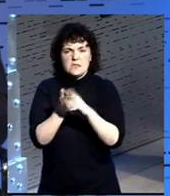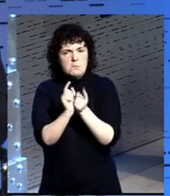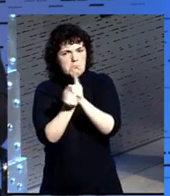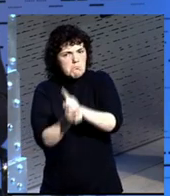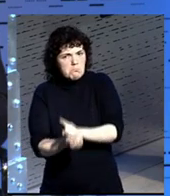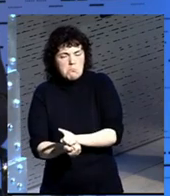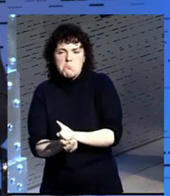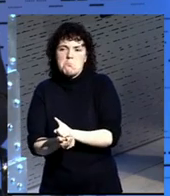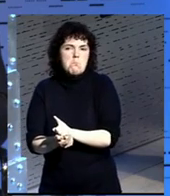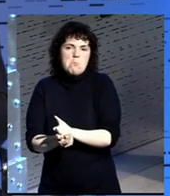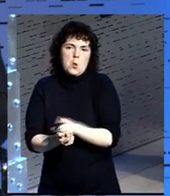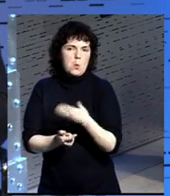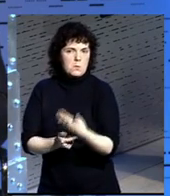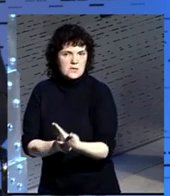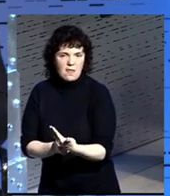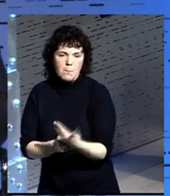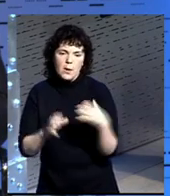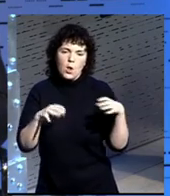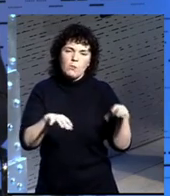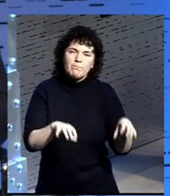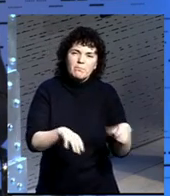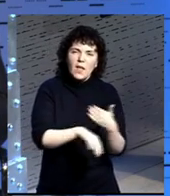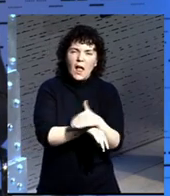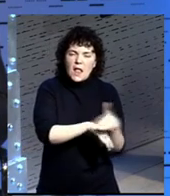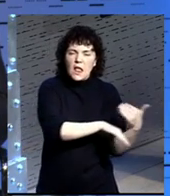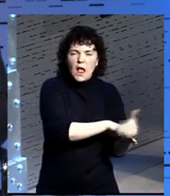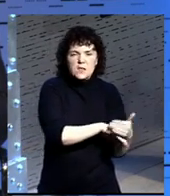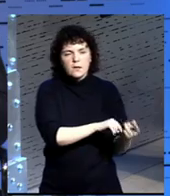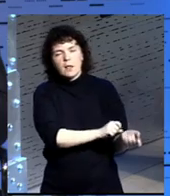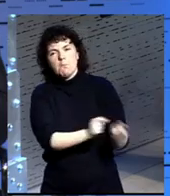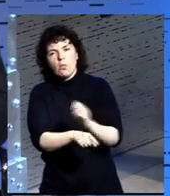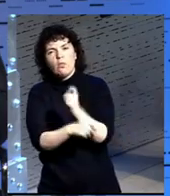para operar con su entidad. ¿Por qué? Pues porque efectivamente